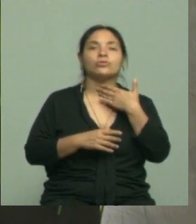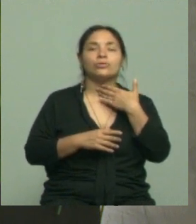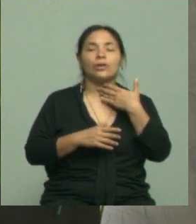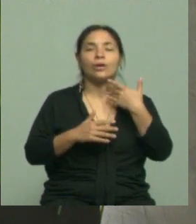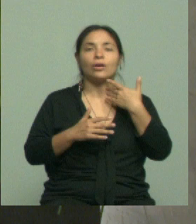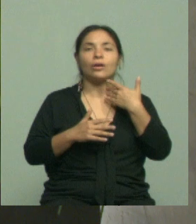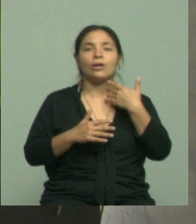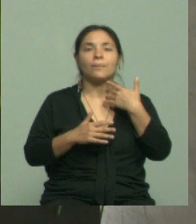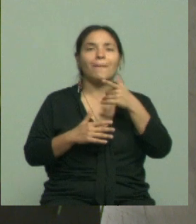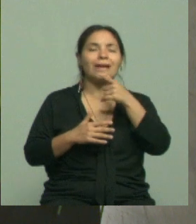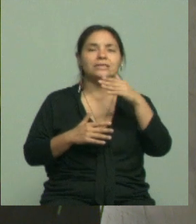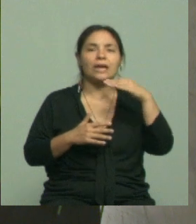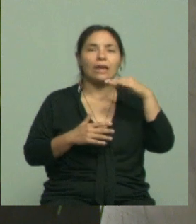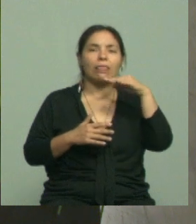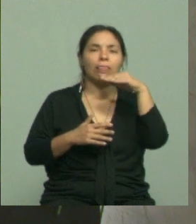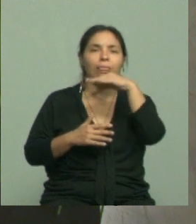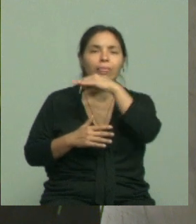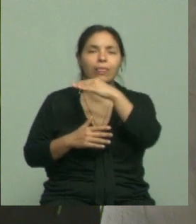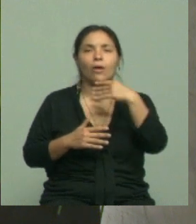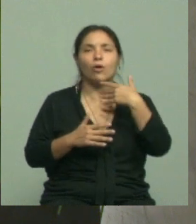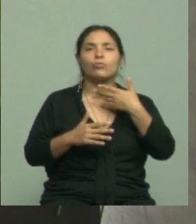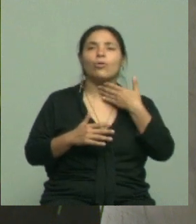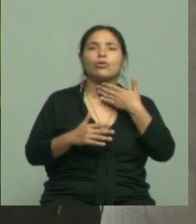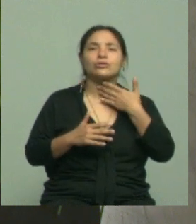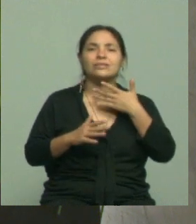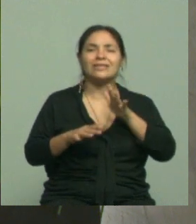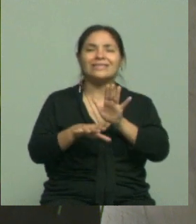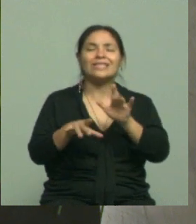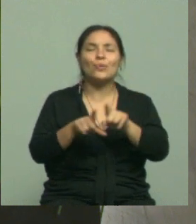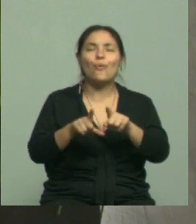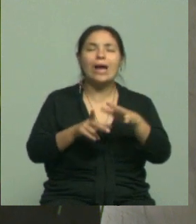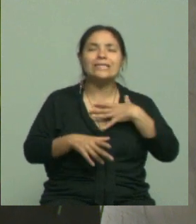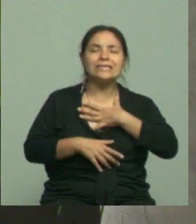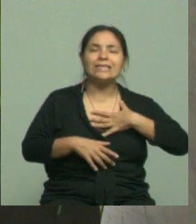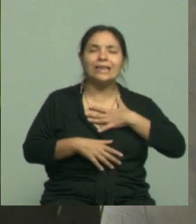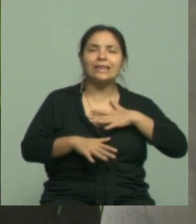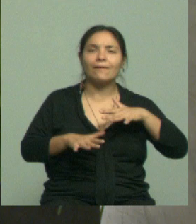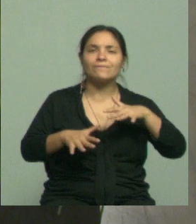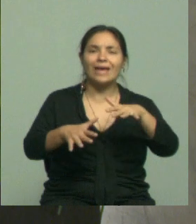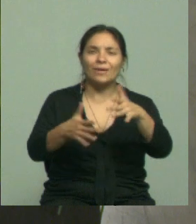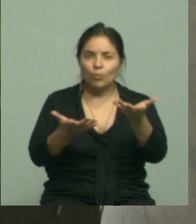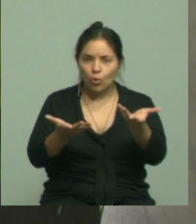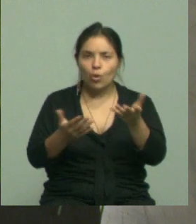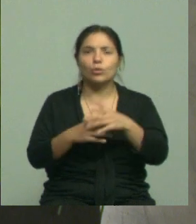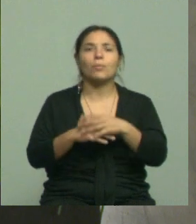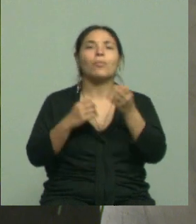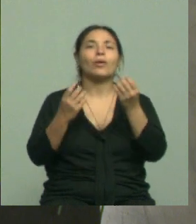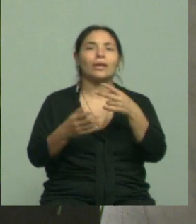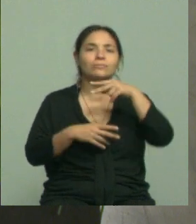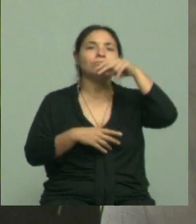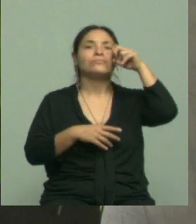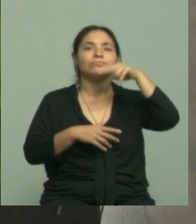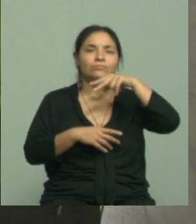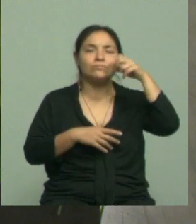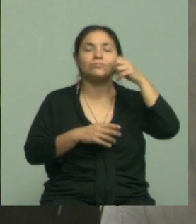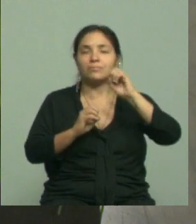aparecen temblores vocales. ¿Por qué? Porque hay variabilidad hay una variación en el manejo del aire. Claro. Esto va de